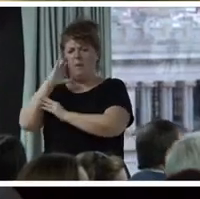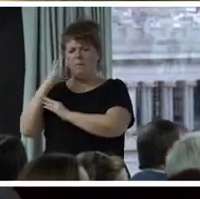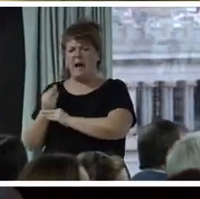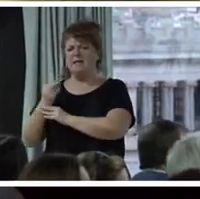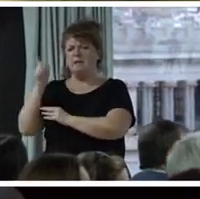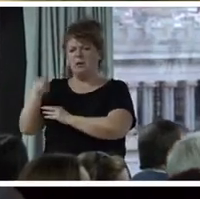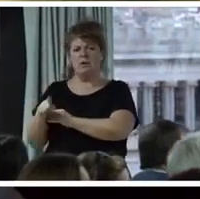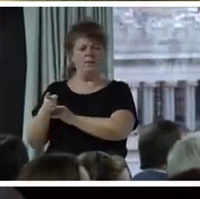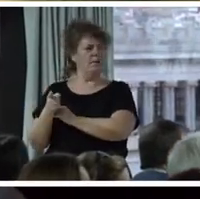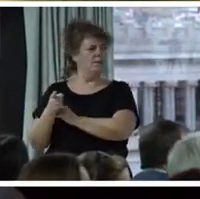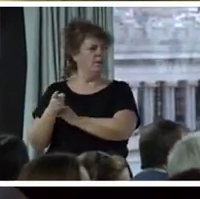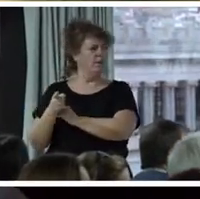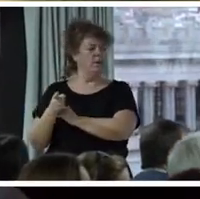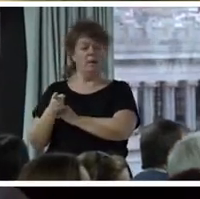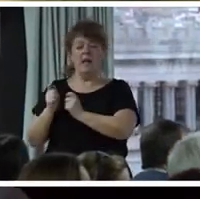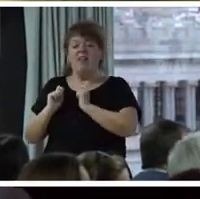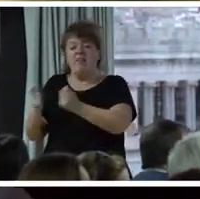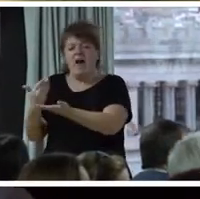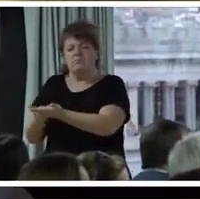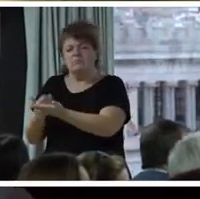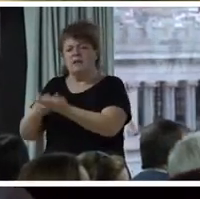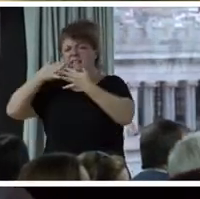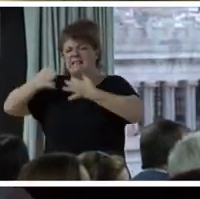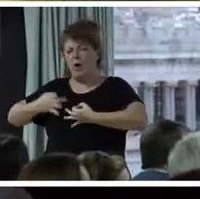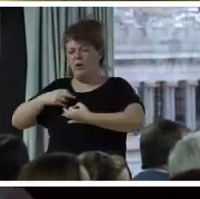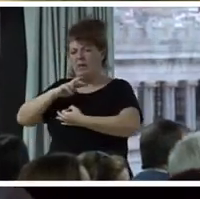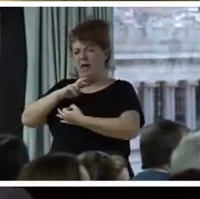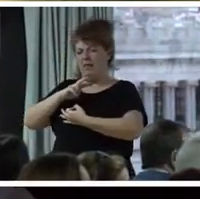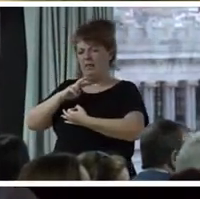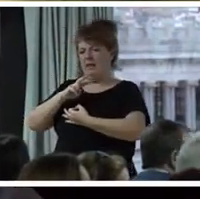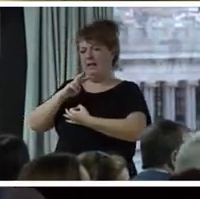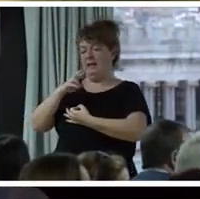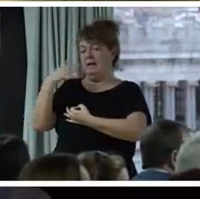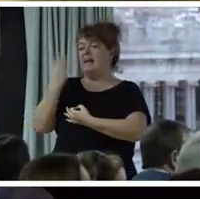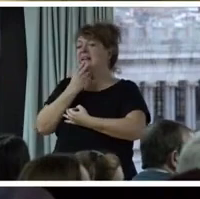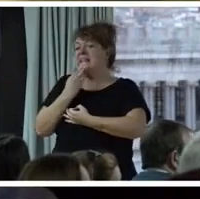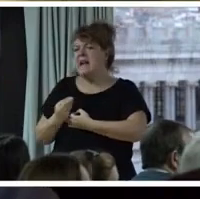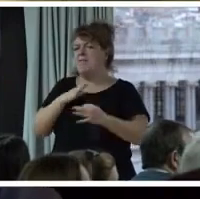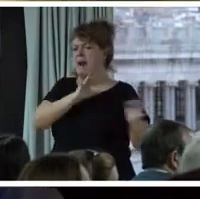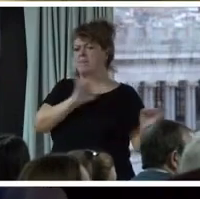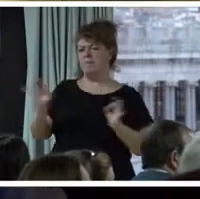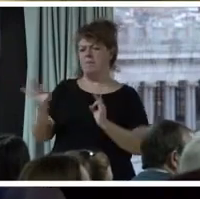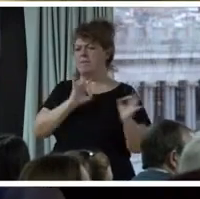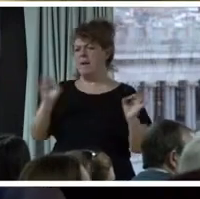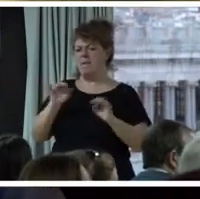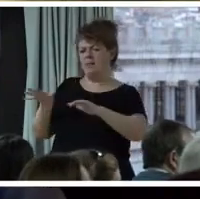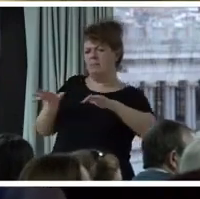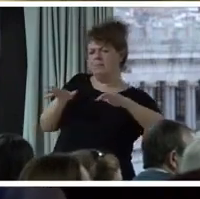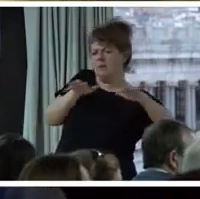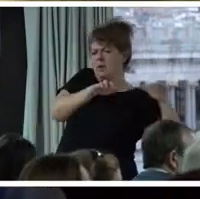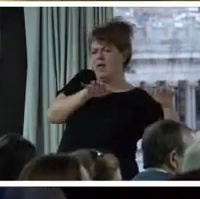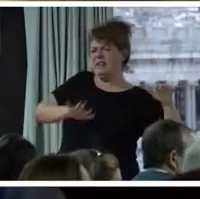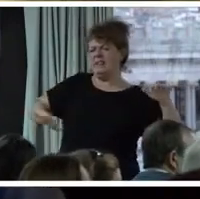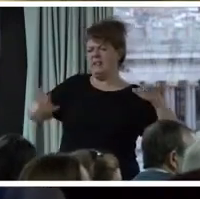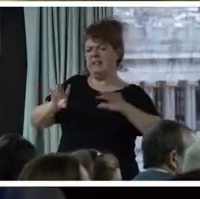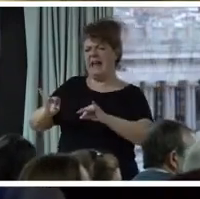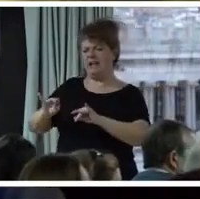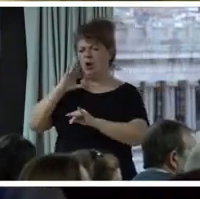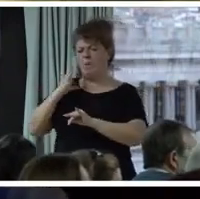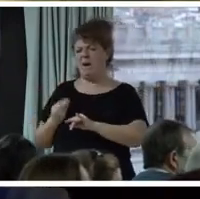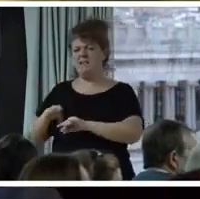y garantizando la seguridad de Israel mientras se prepara para su retirada del territorio